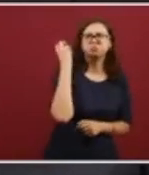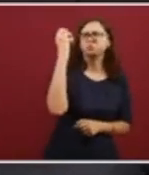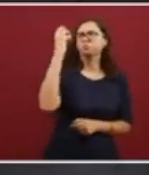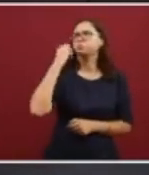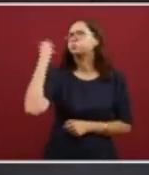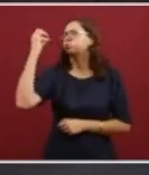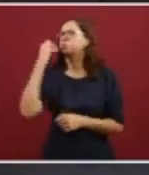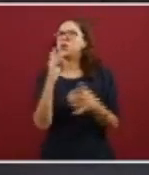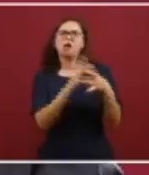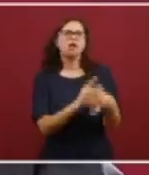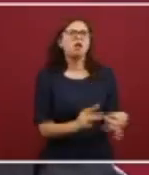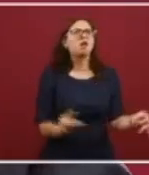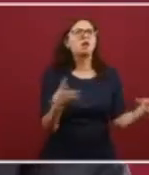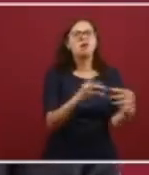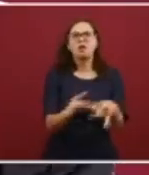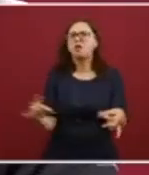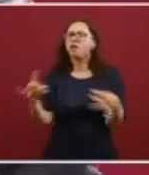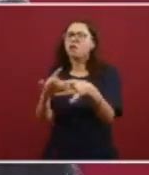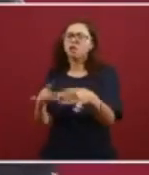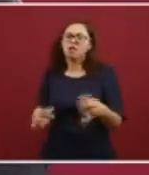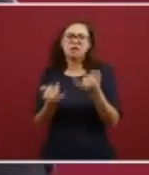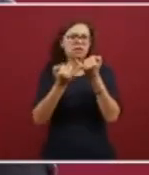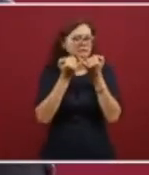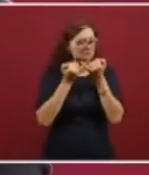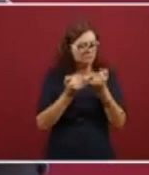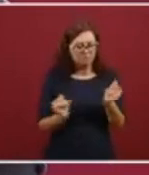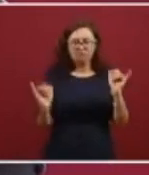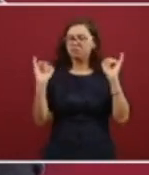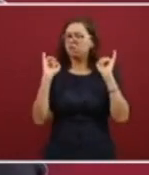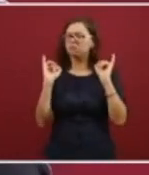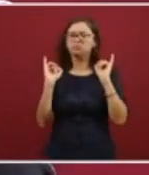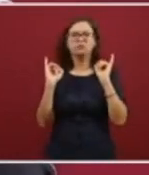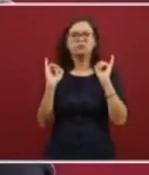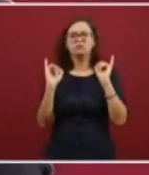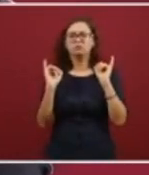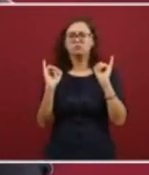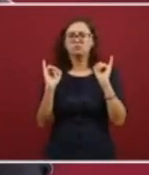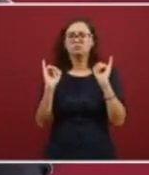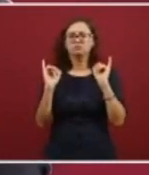y en un momento en que era presidente